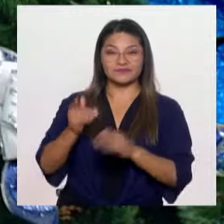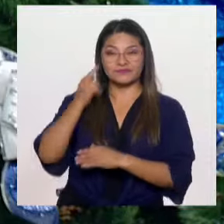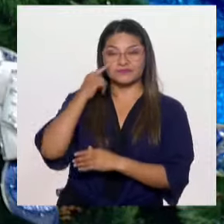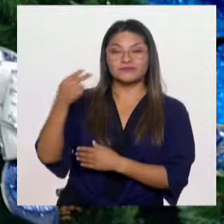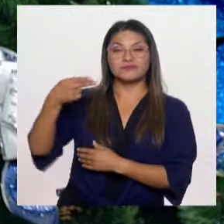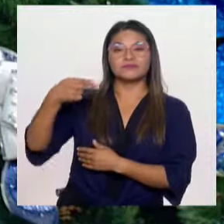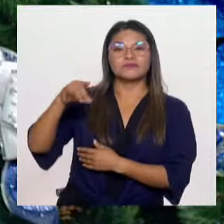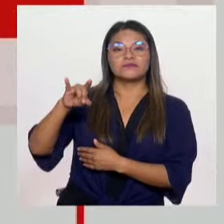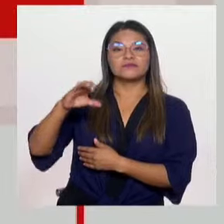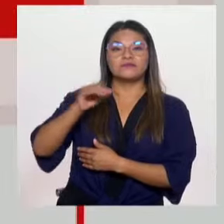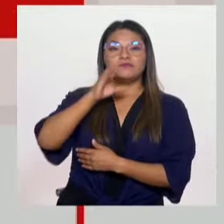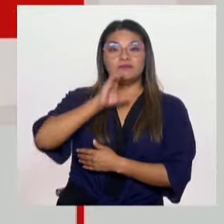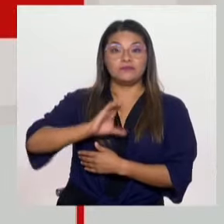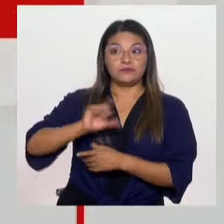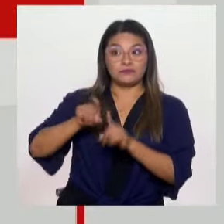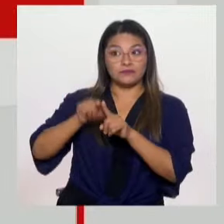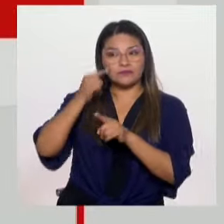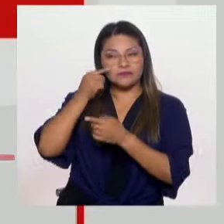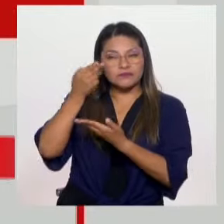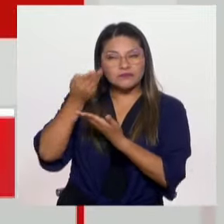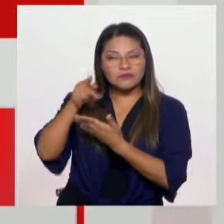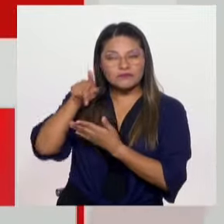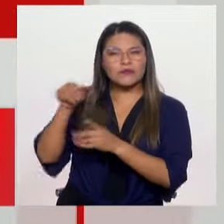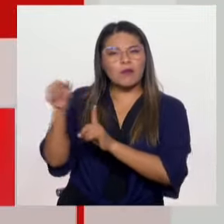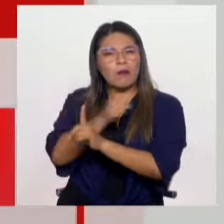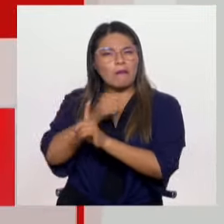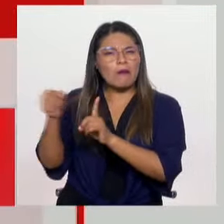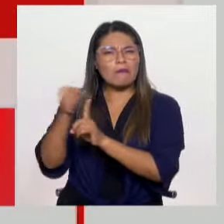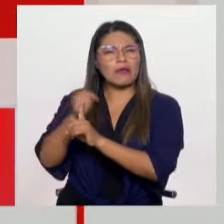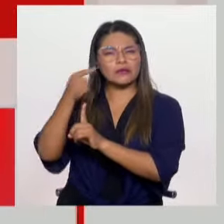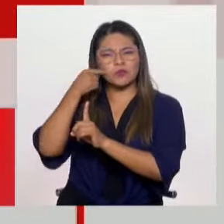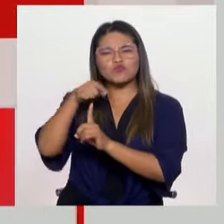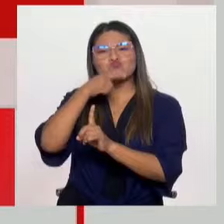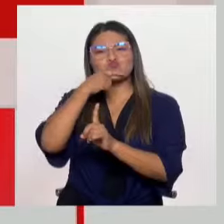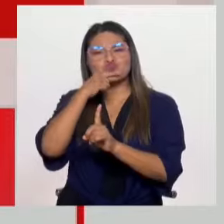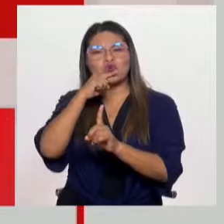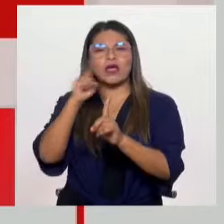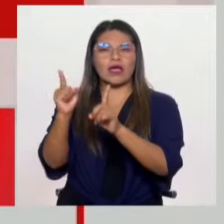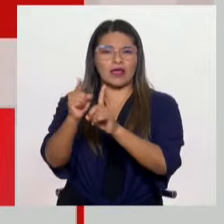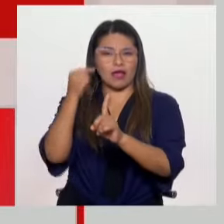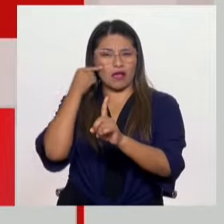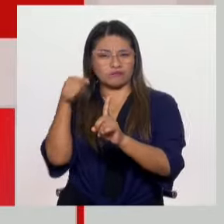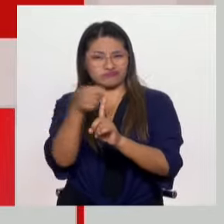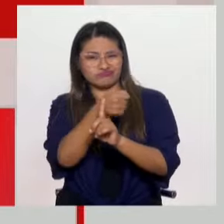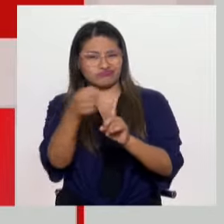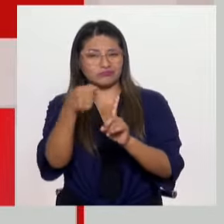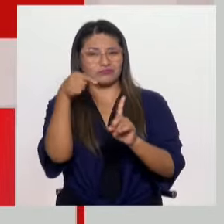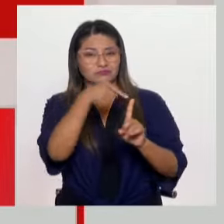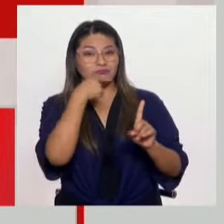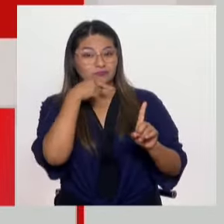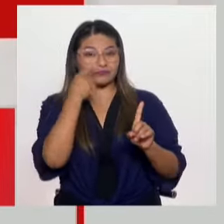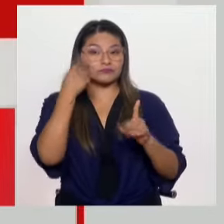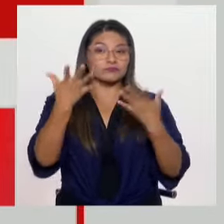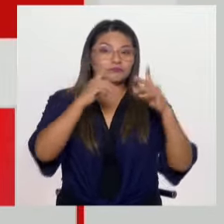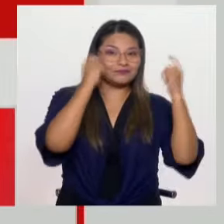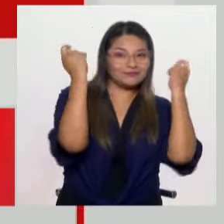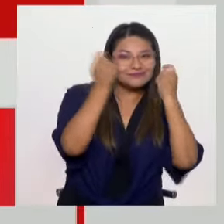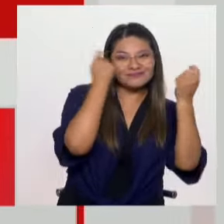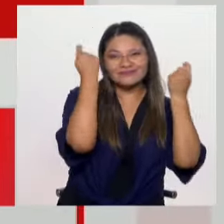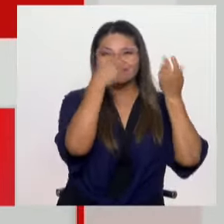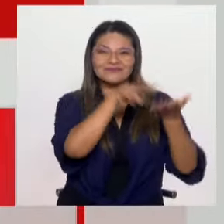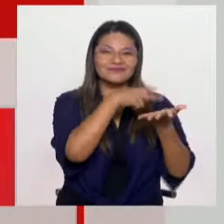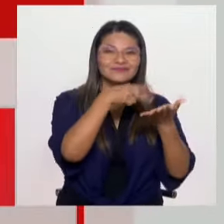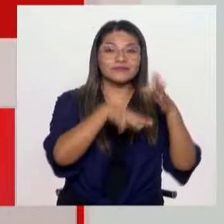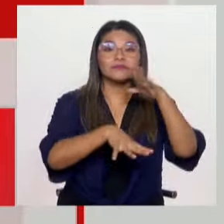Apacho, donde un hombre fue captado agrediendo brutalmente a una mujer en el exterior de una discoteca. En las imágenes se